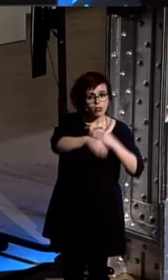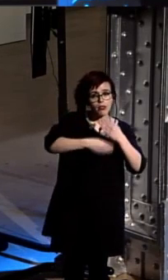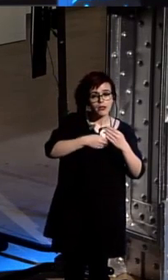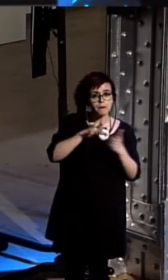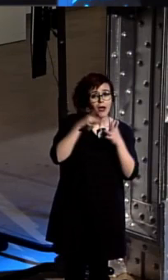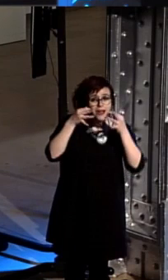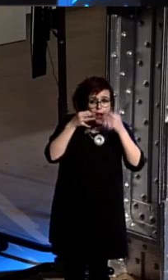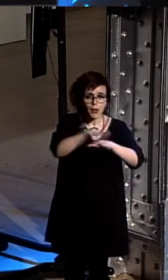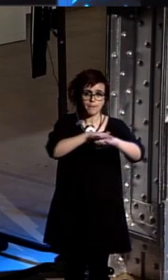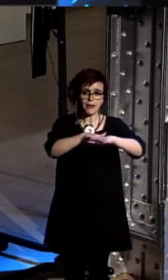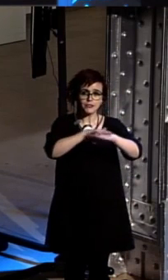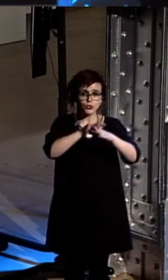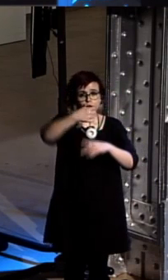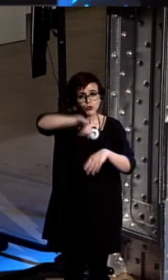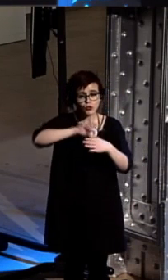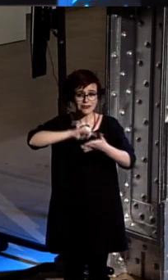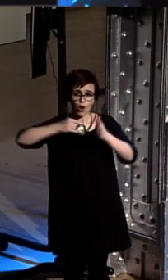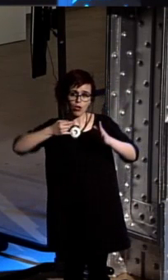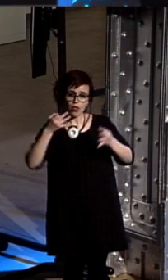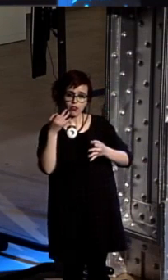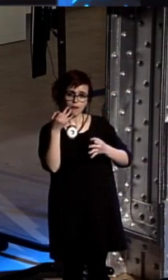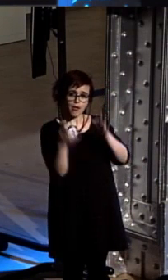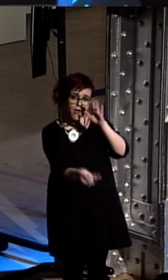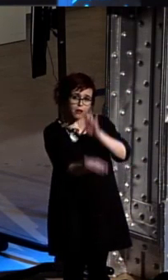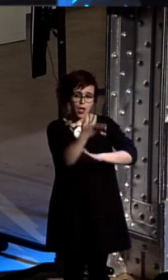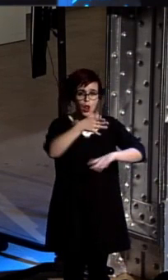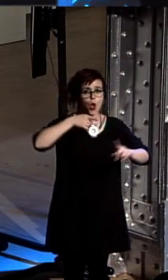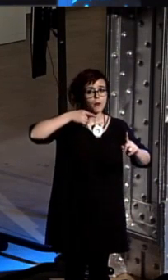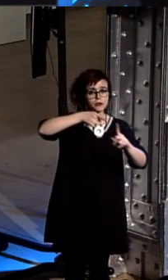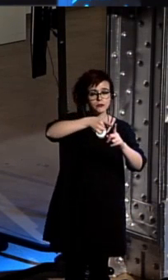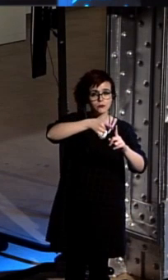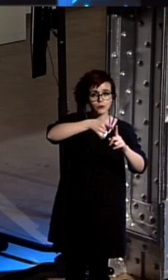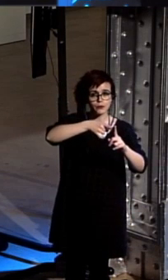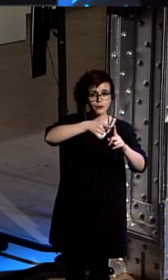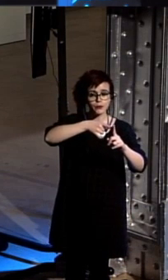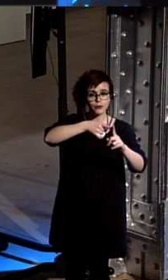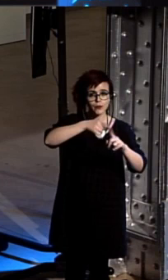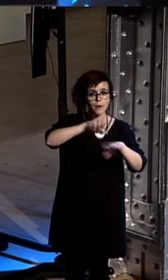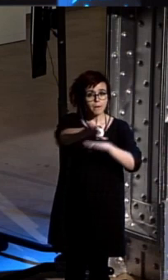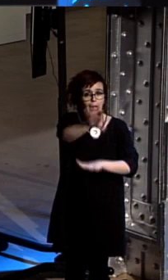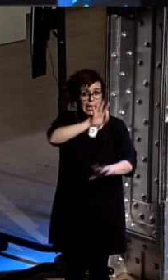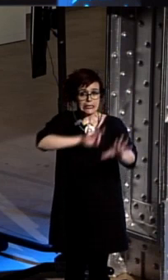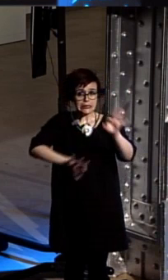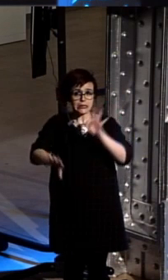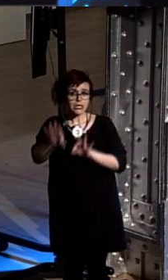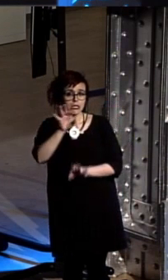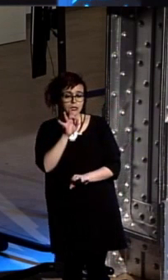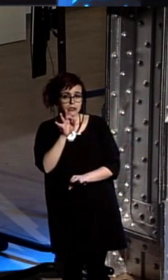va a ser fundamental es que diseñemos tecnología para que nos ayude a detectar